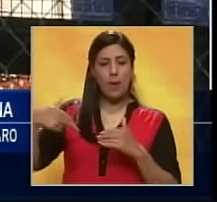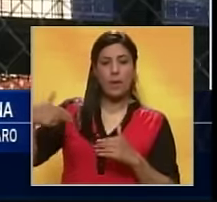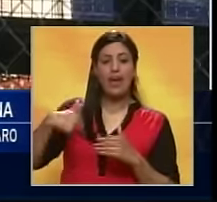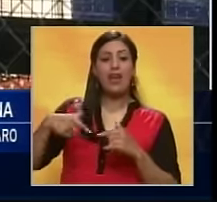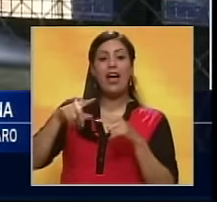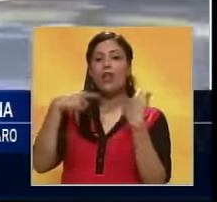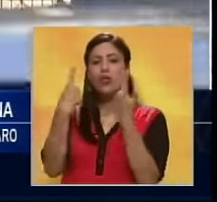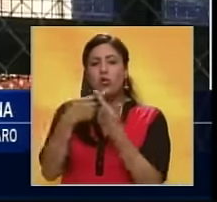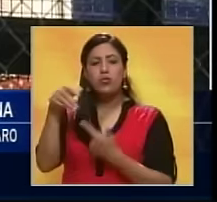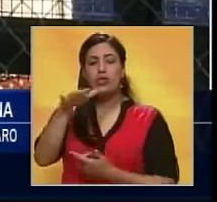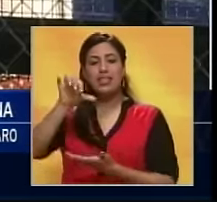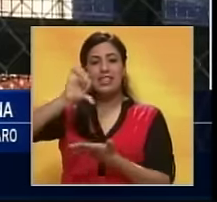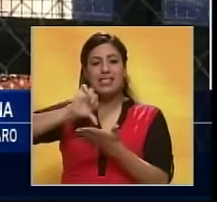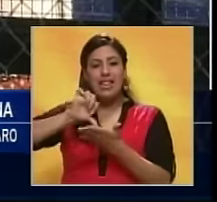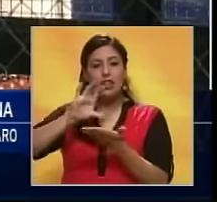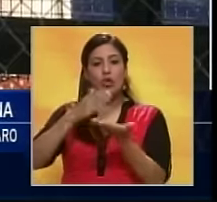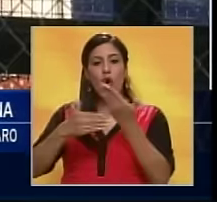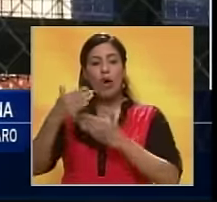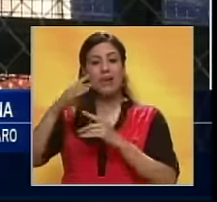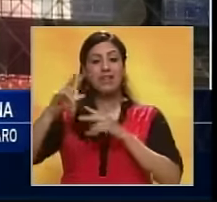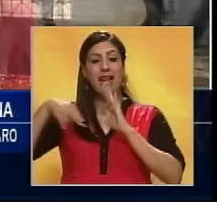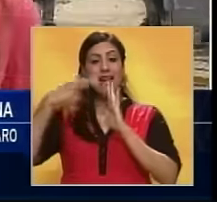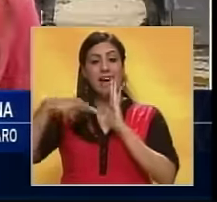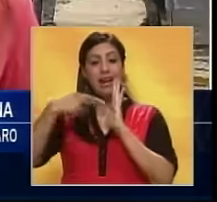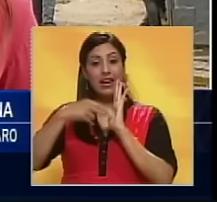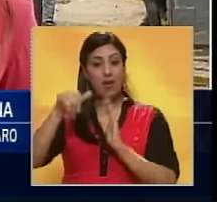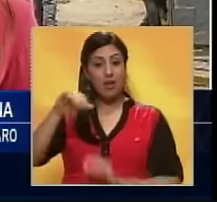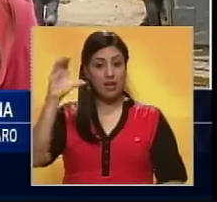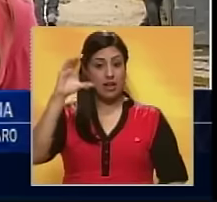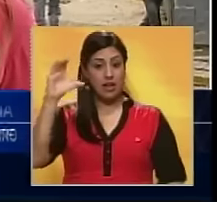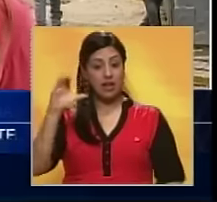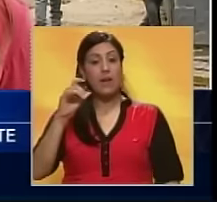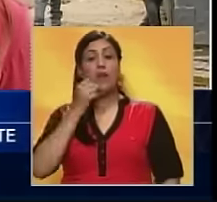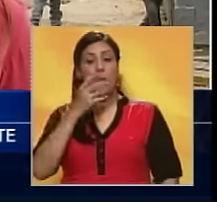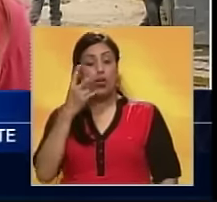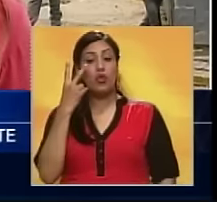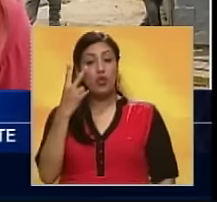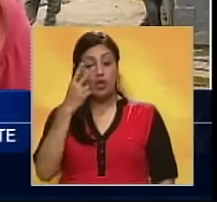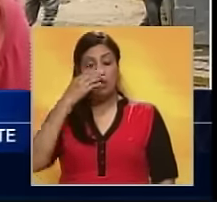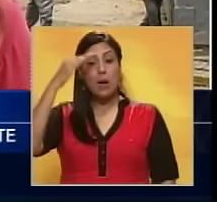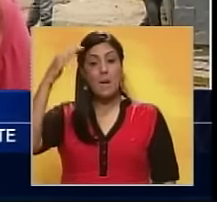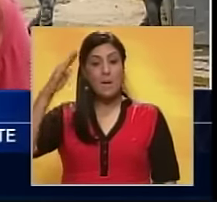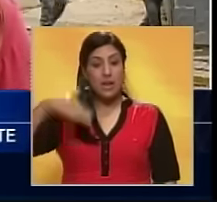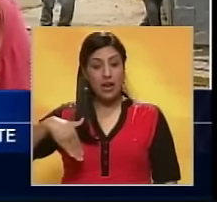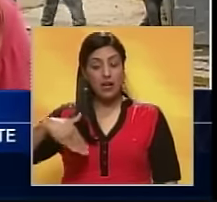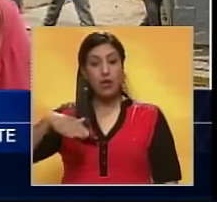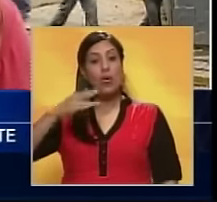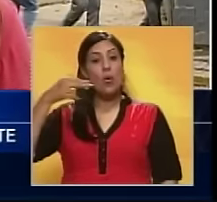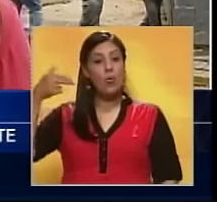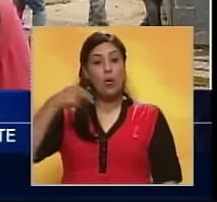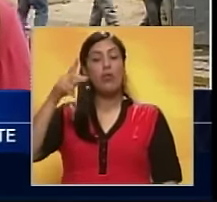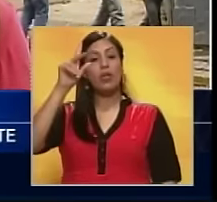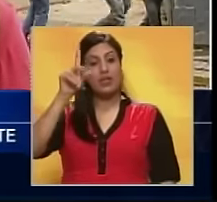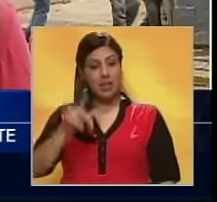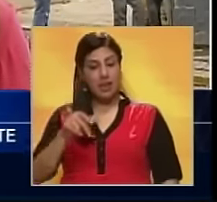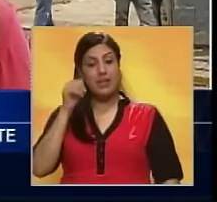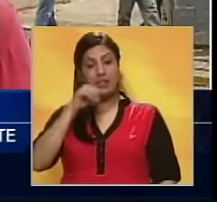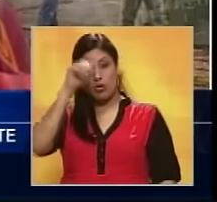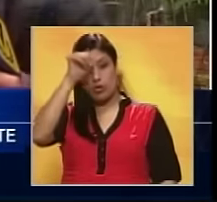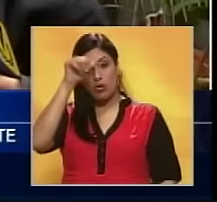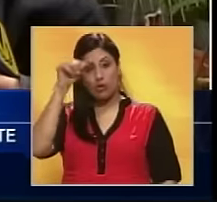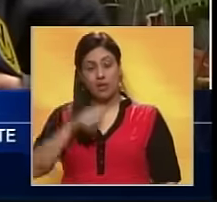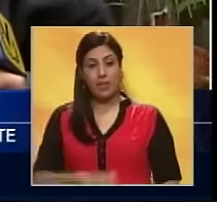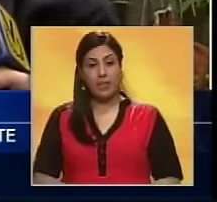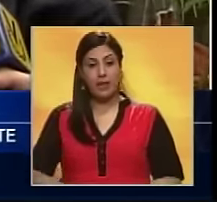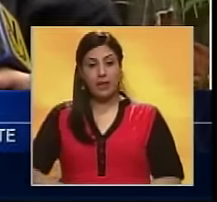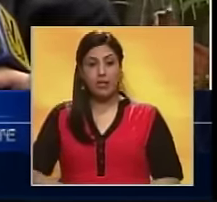las adyacencias del centro comercial El Recreo en Caracas. Se pudo conocer que 2 menores de edad fueron ultimados durante este fin de semana.